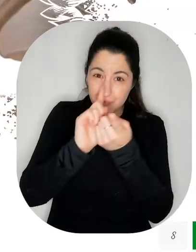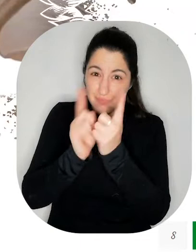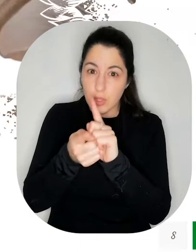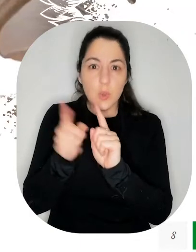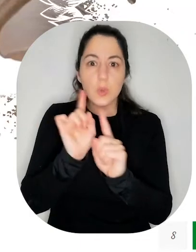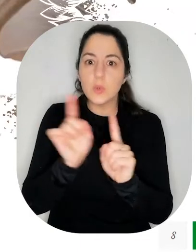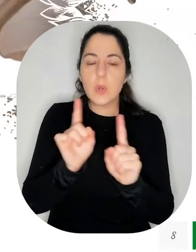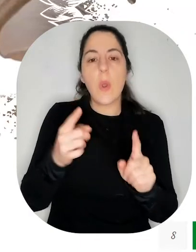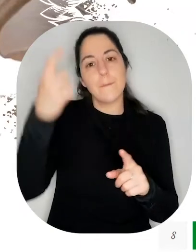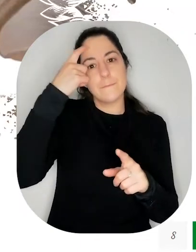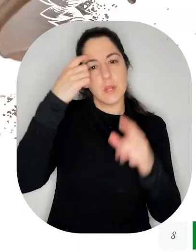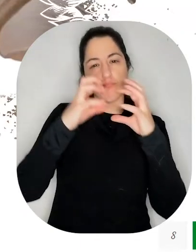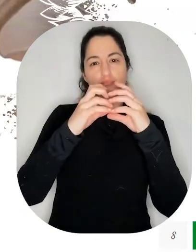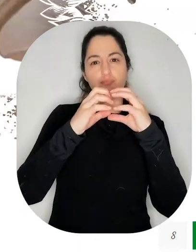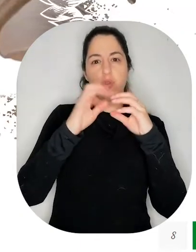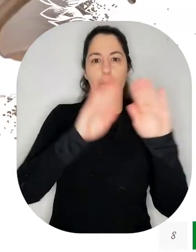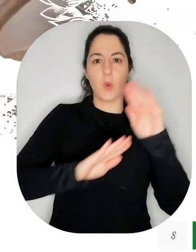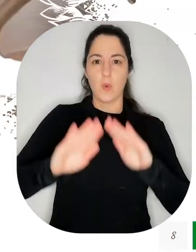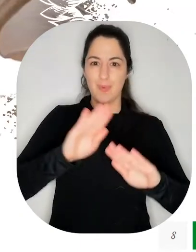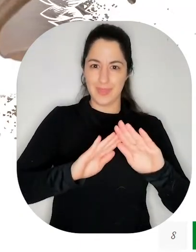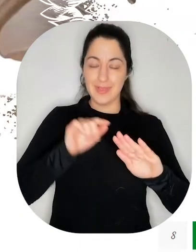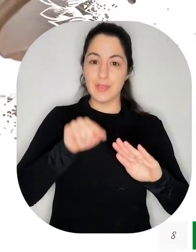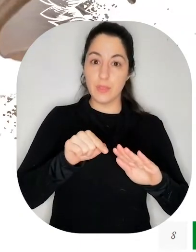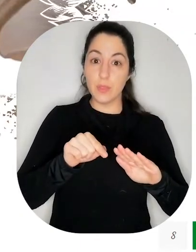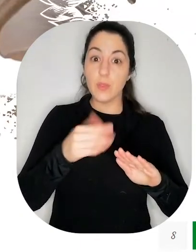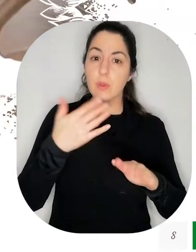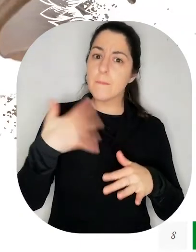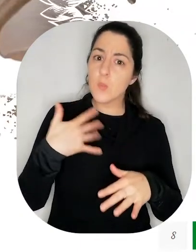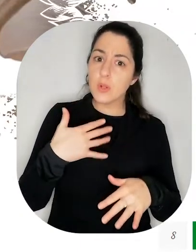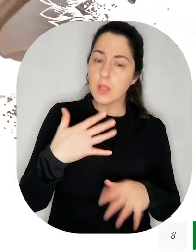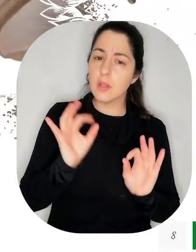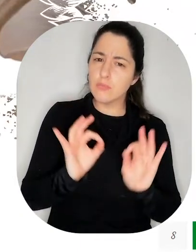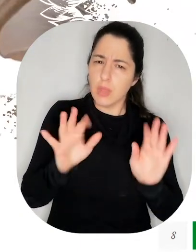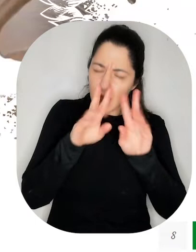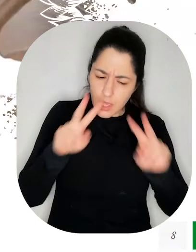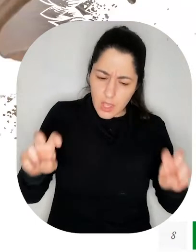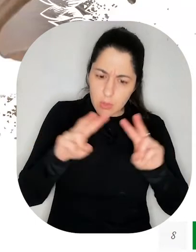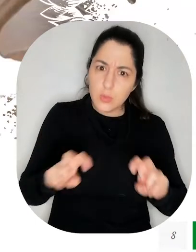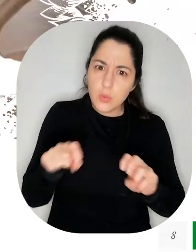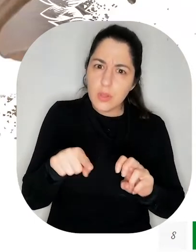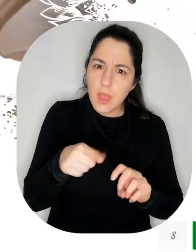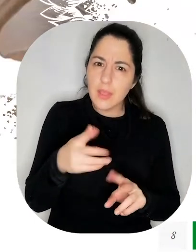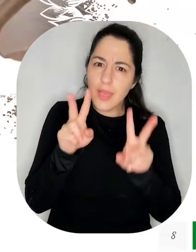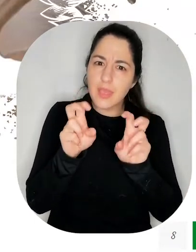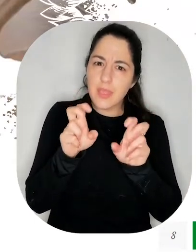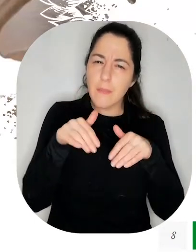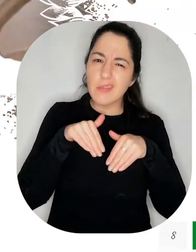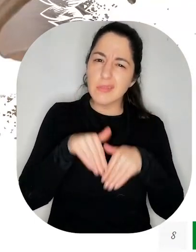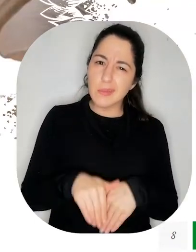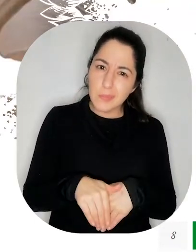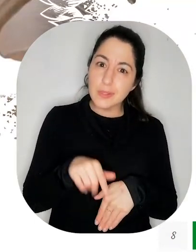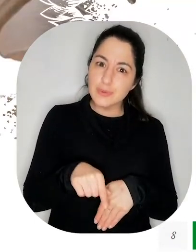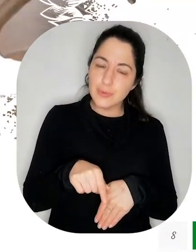efecto psicotrópico directo, tiene este efecto neuroprotector súper importante. Incluso se le están estudiando